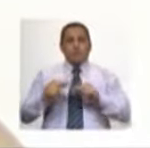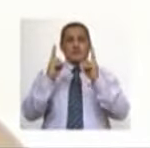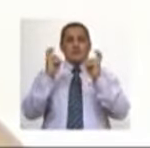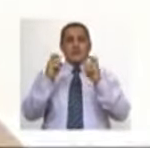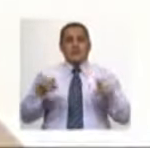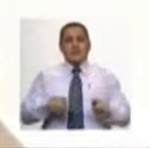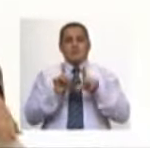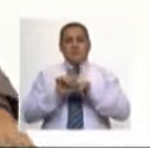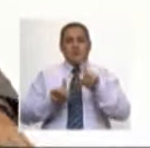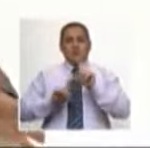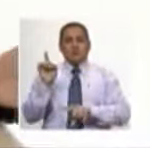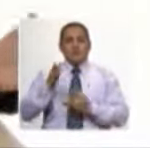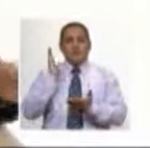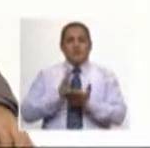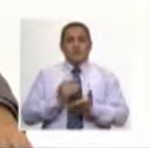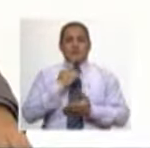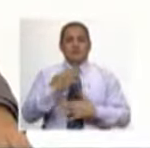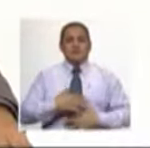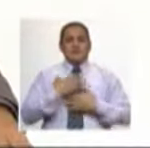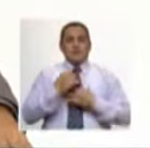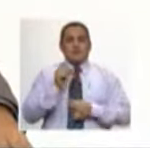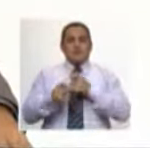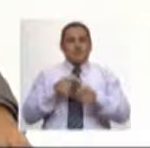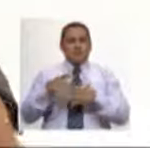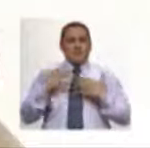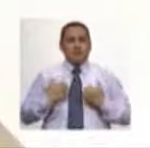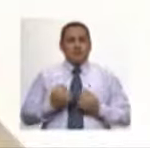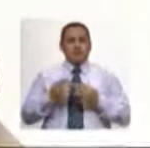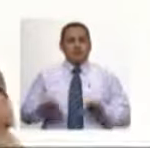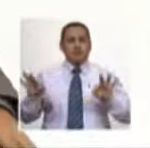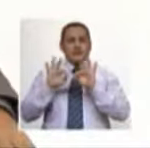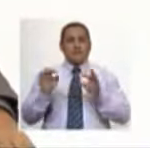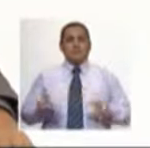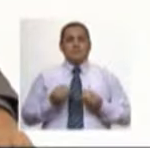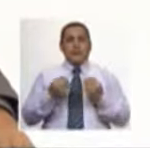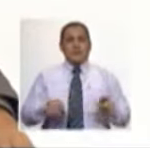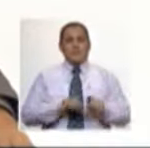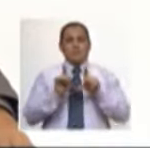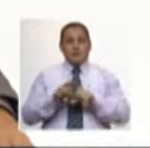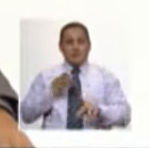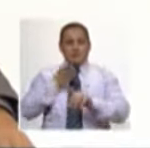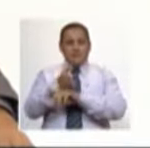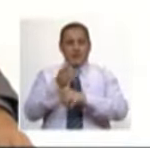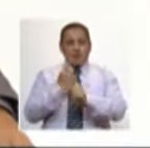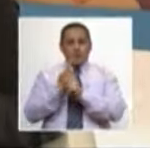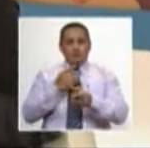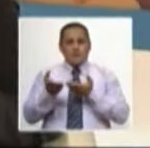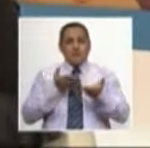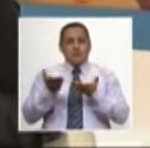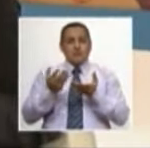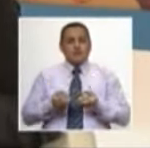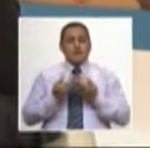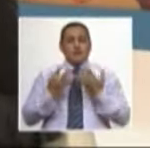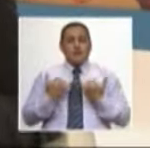temática aquellas sentencias que son de interés para los abogados fundamentalmente, pero también para quienes recurren a nuestros servicios. Excelente, clarísimo.